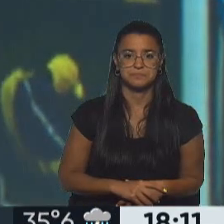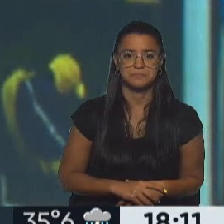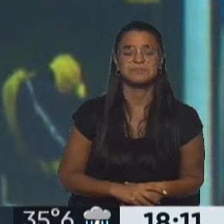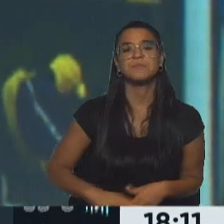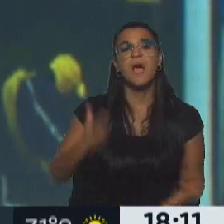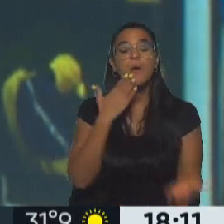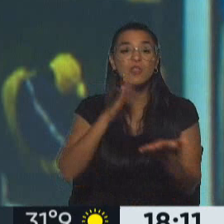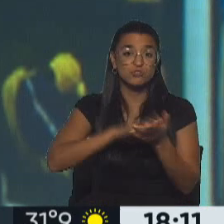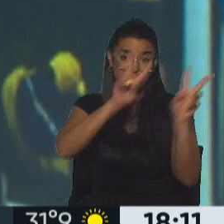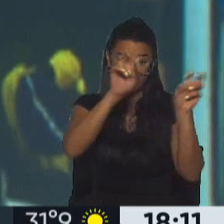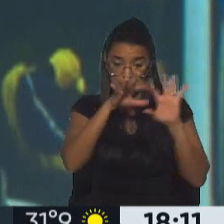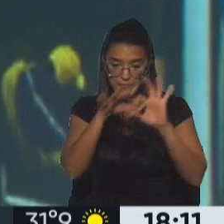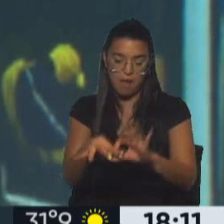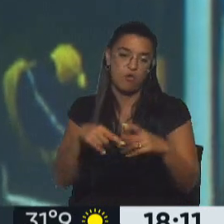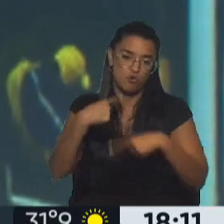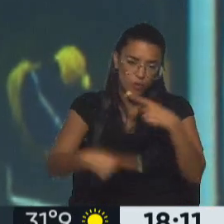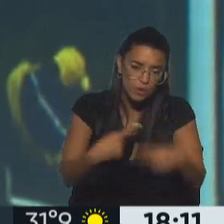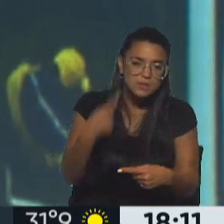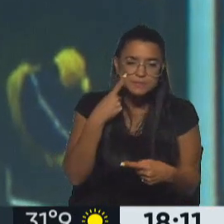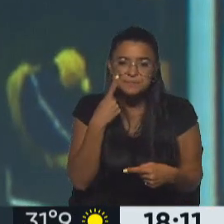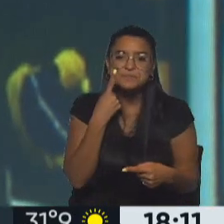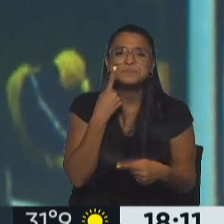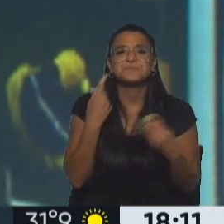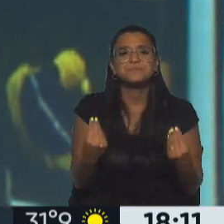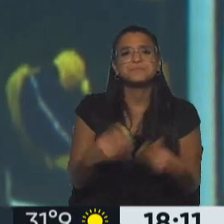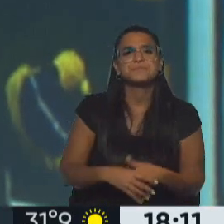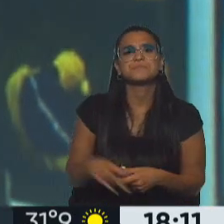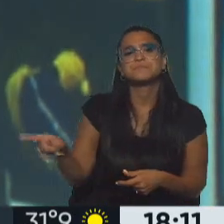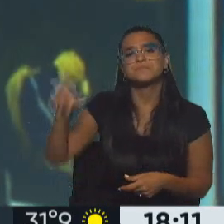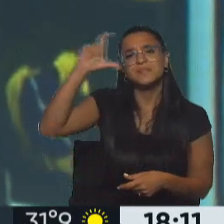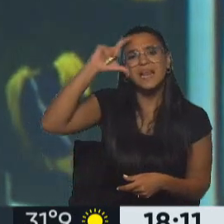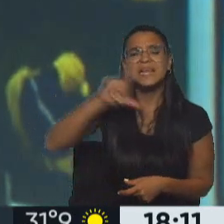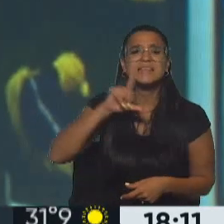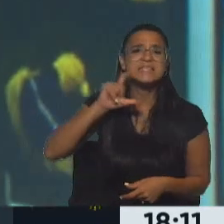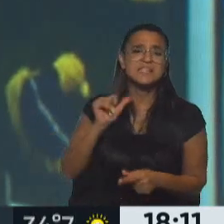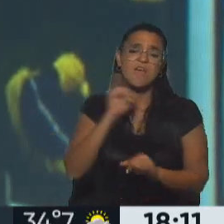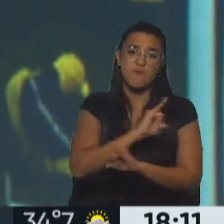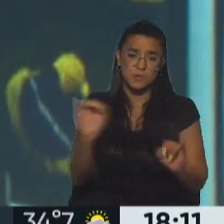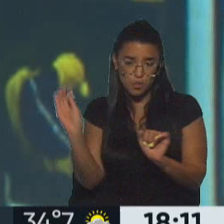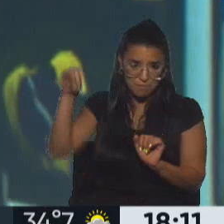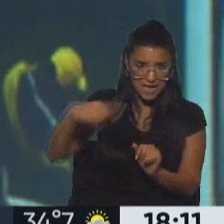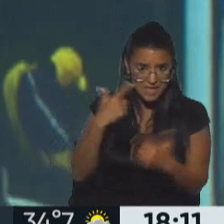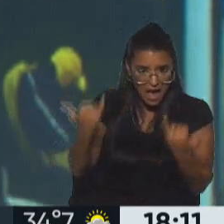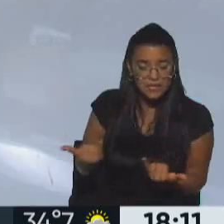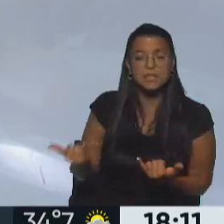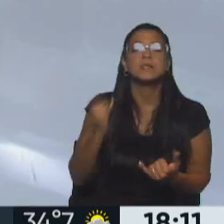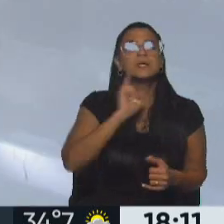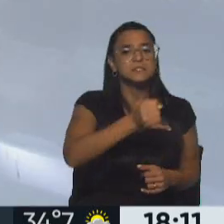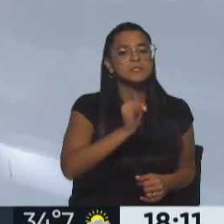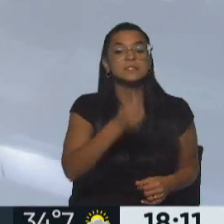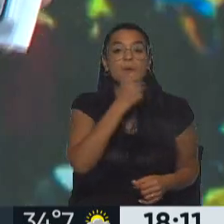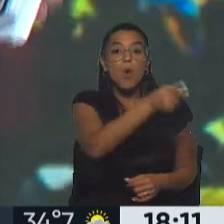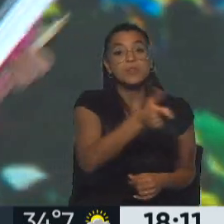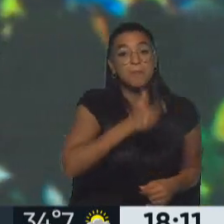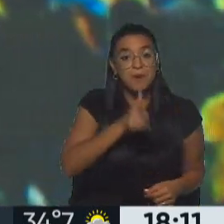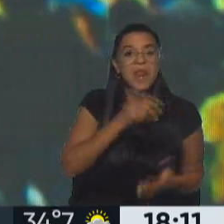hablando de este tema seguimos por supuesto tratando la temática pertinente Leticia Martínez vamos a agregar información al respecto sí Diana si